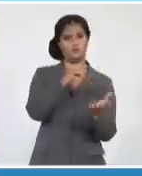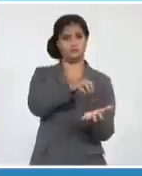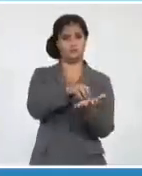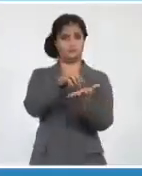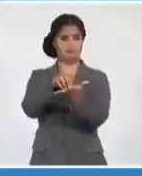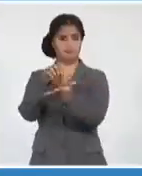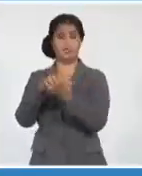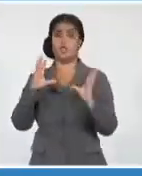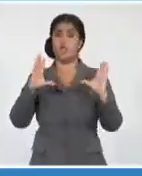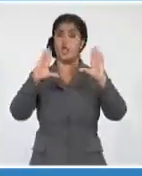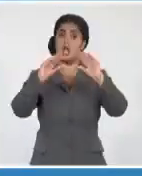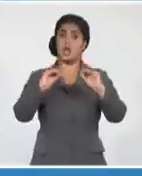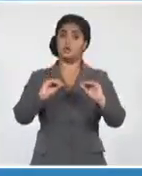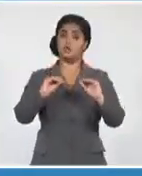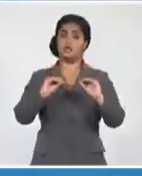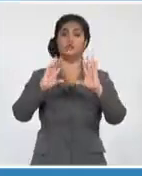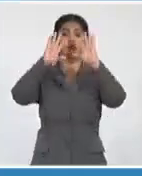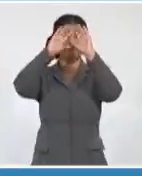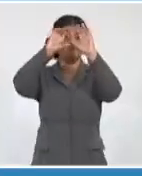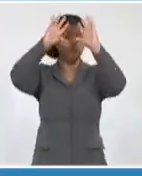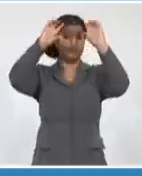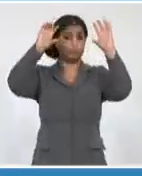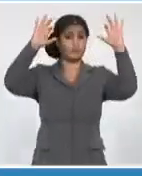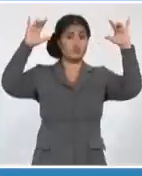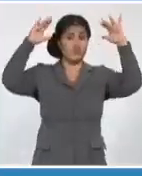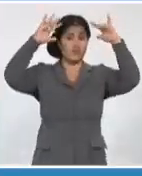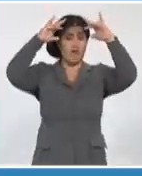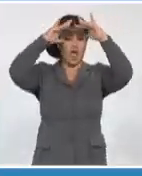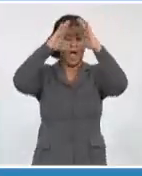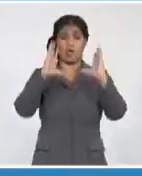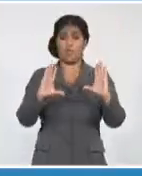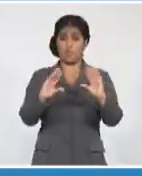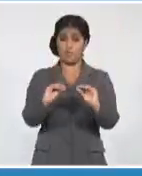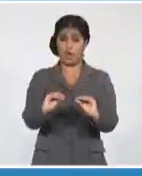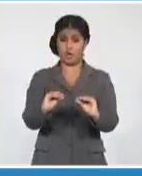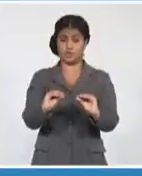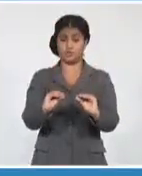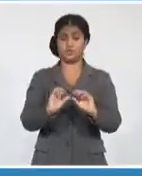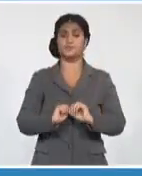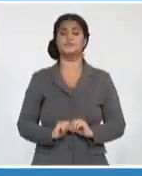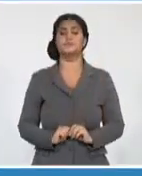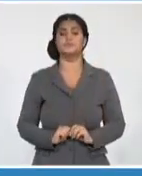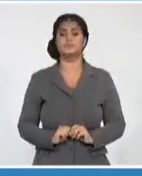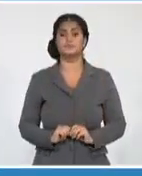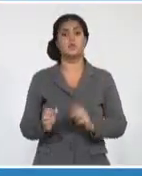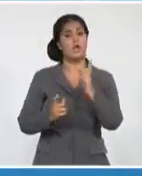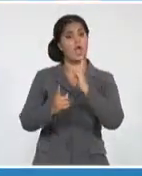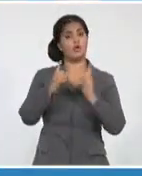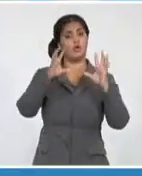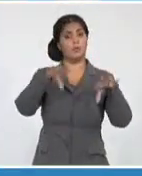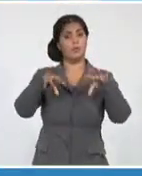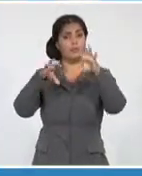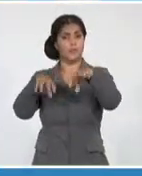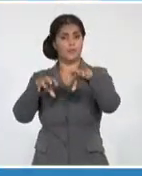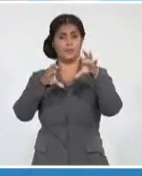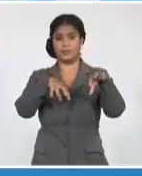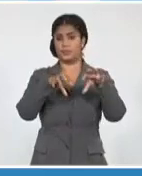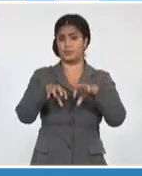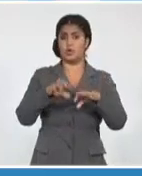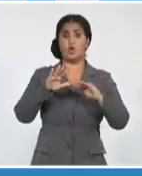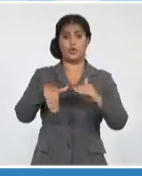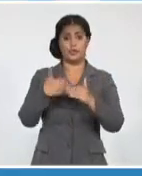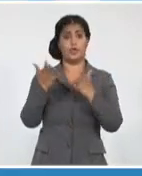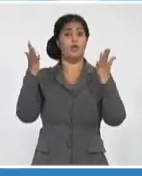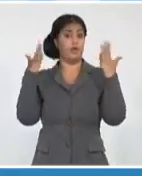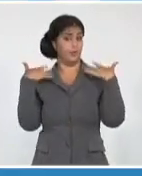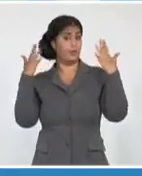noche estará parcialmente nublado y todavía en las primeras horas de la noche nublado en localidades del sur con algunos chubascos y lluvias el día será cálido las